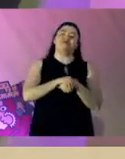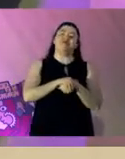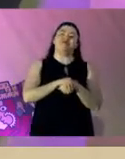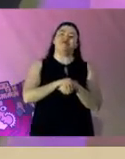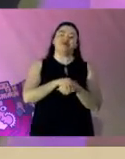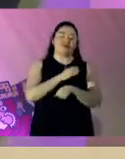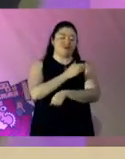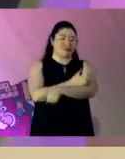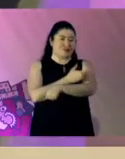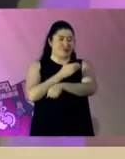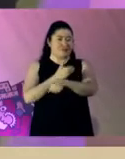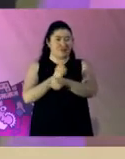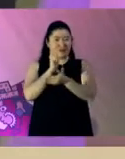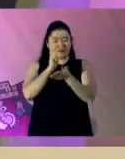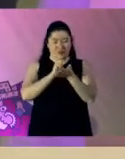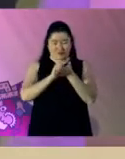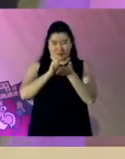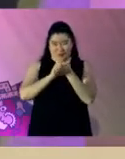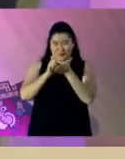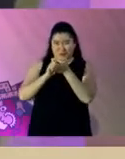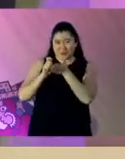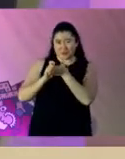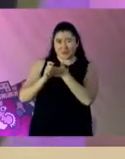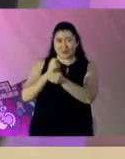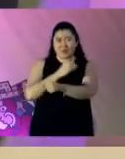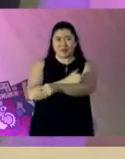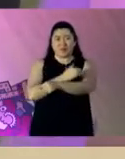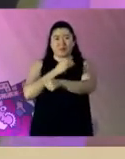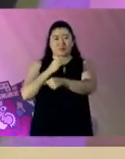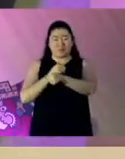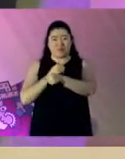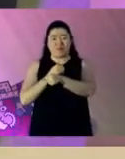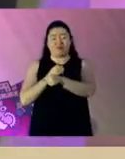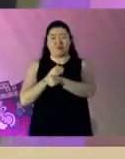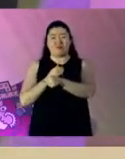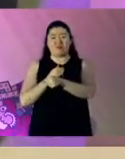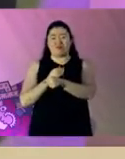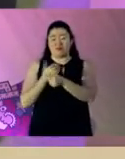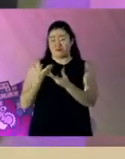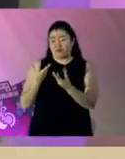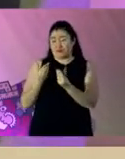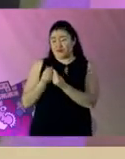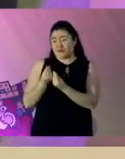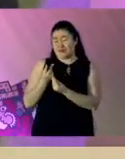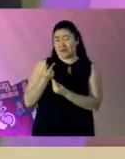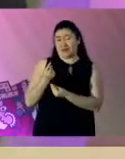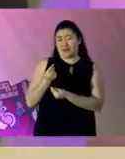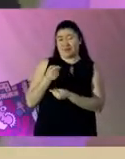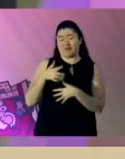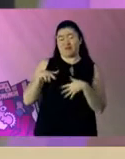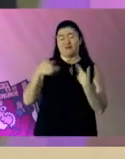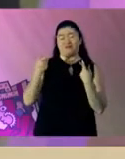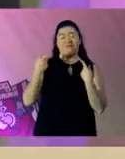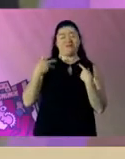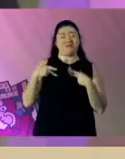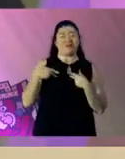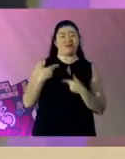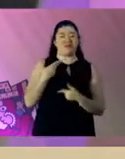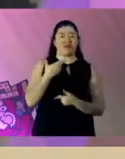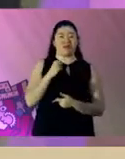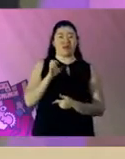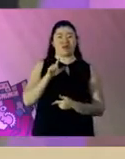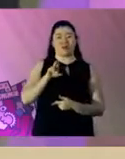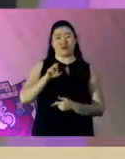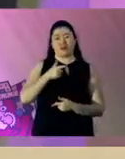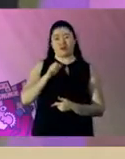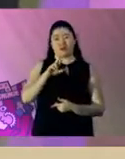compañero de páginas compañeros del programa a alguien tan excepcional como helguera entonces ya existe yo no me quiero